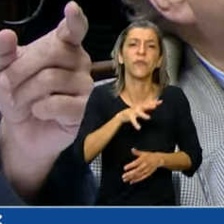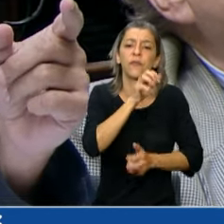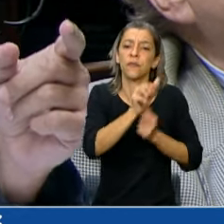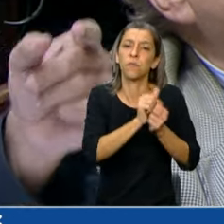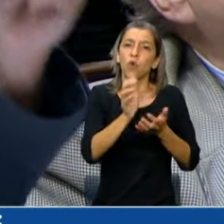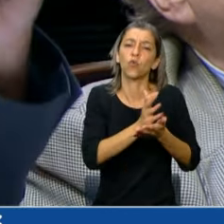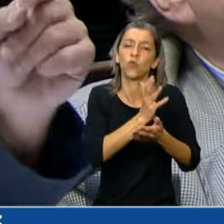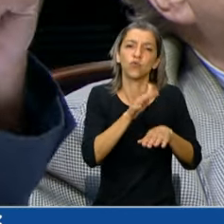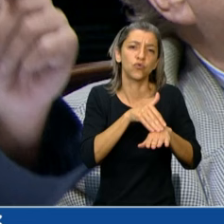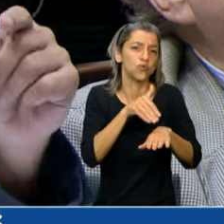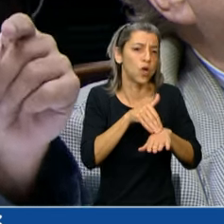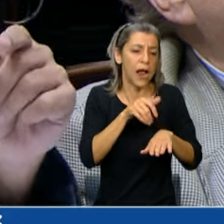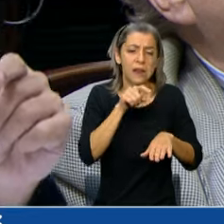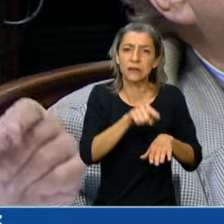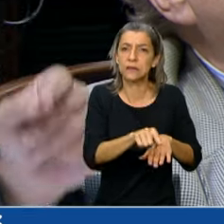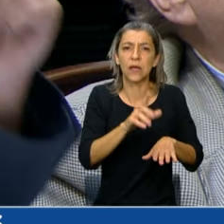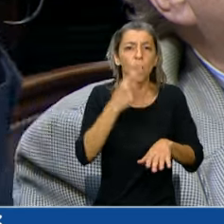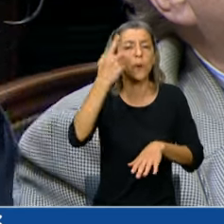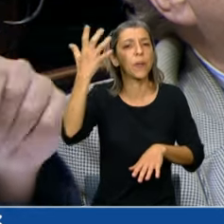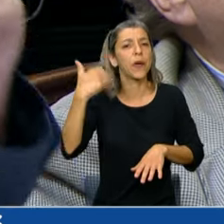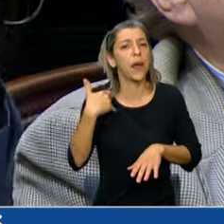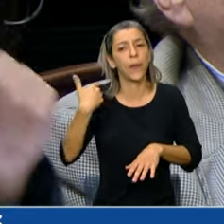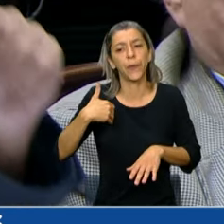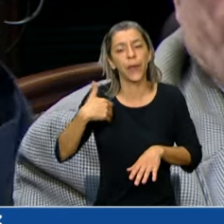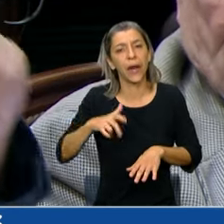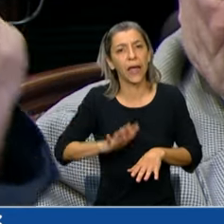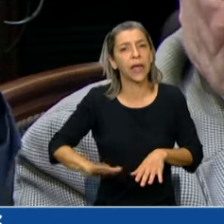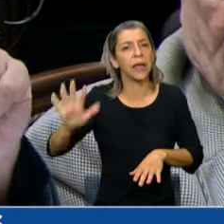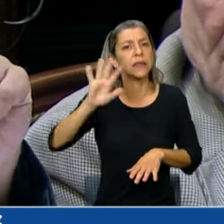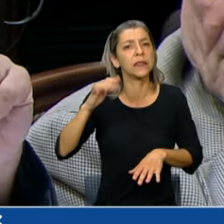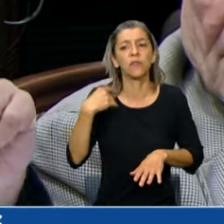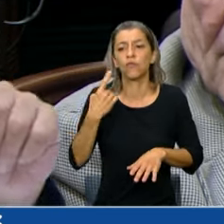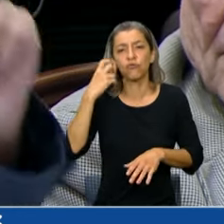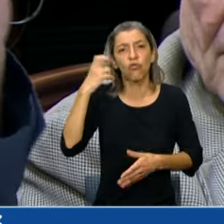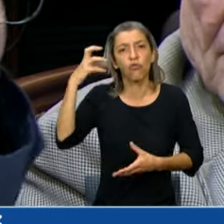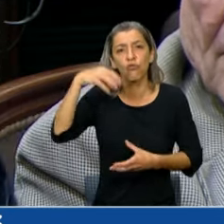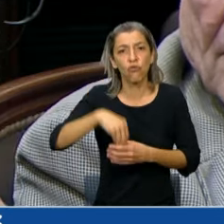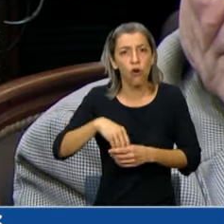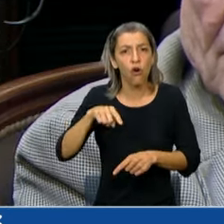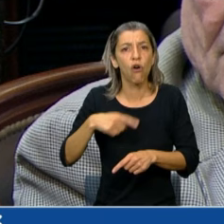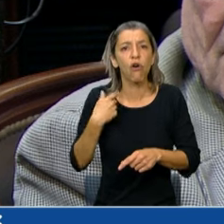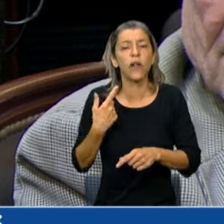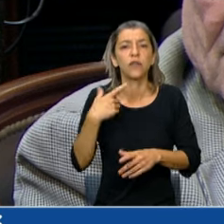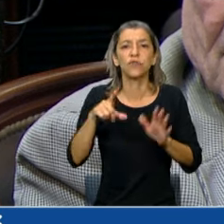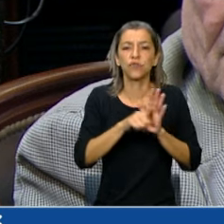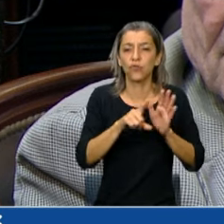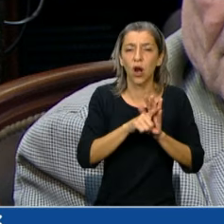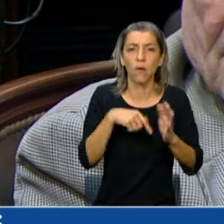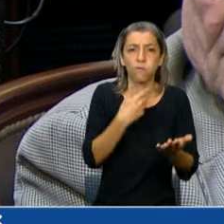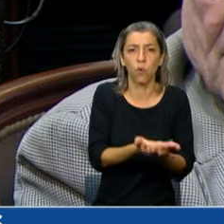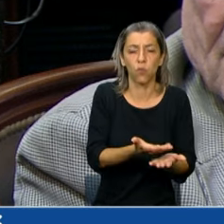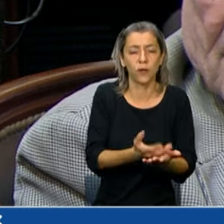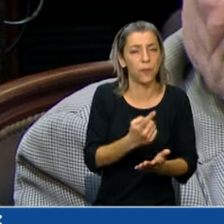Argentina trata en el congreso una ley de promoción del calzado argentino y eso en los que proponemos su